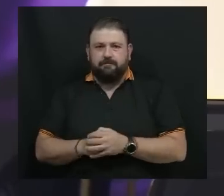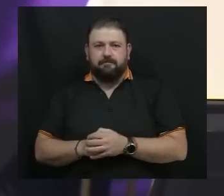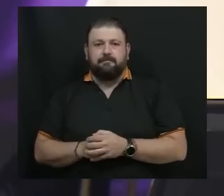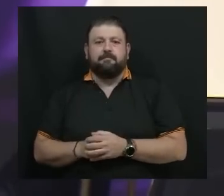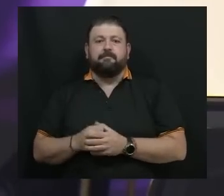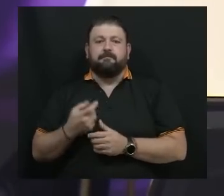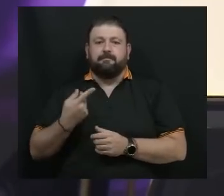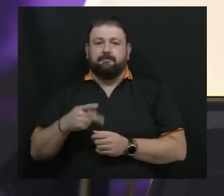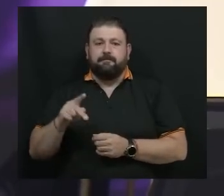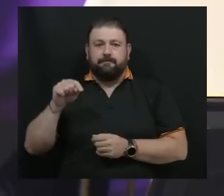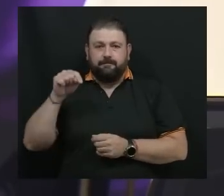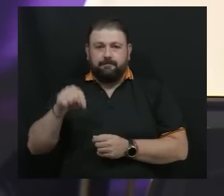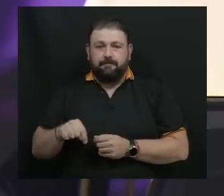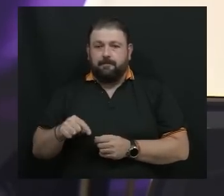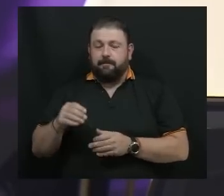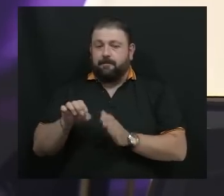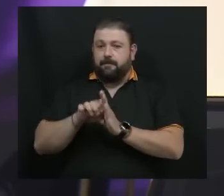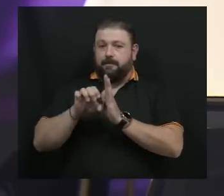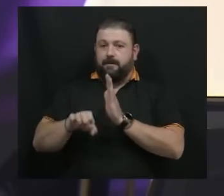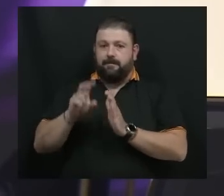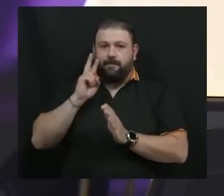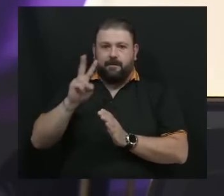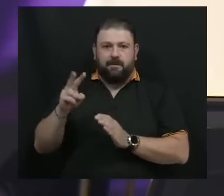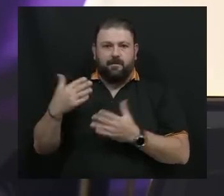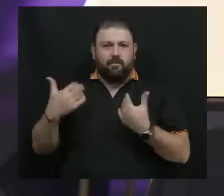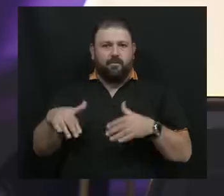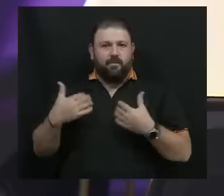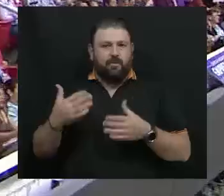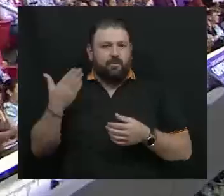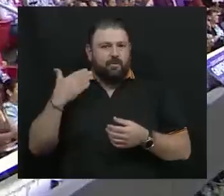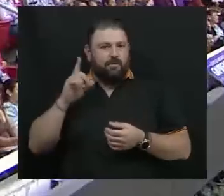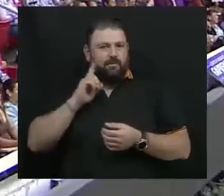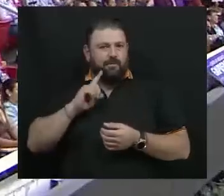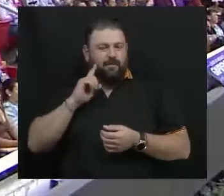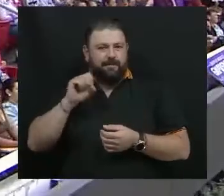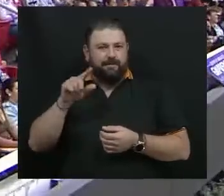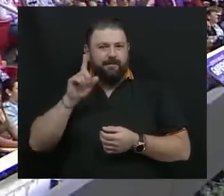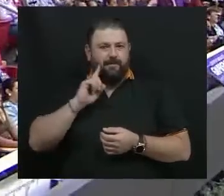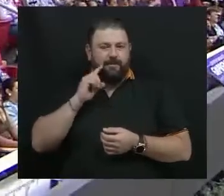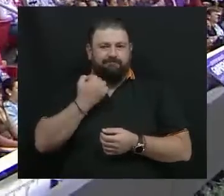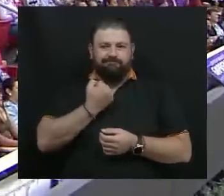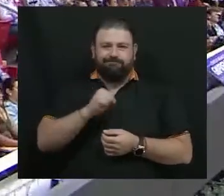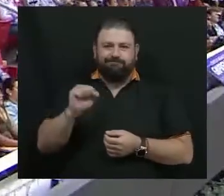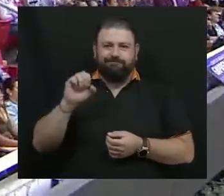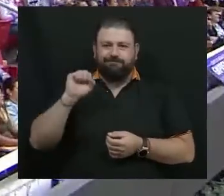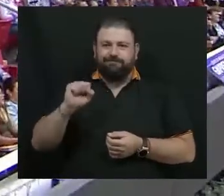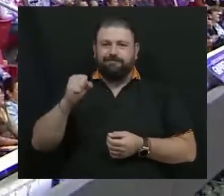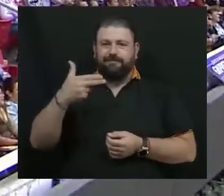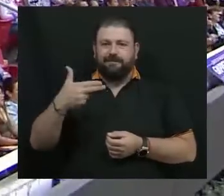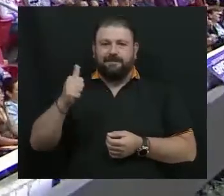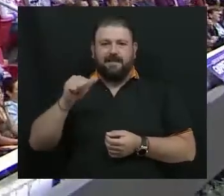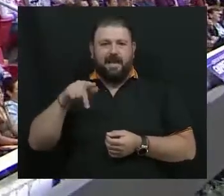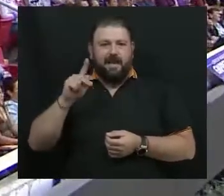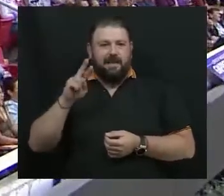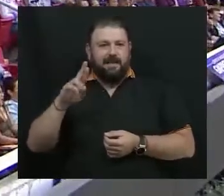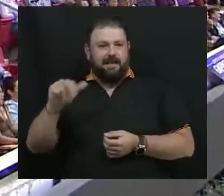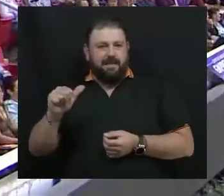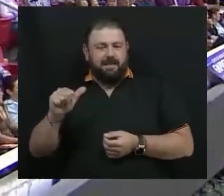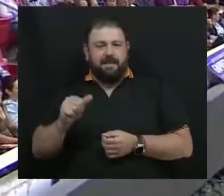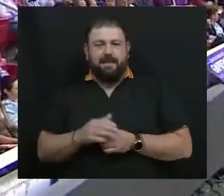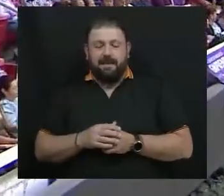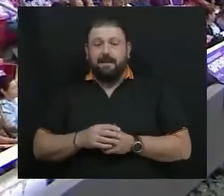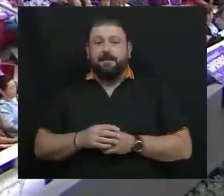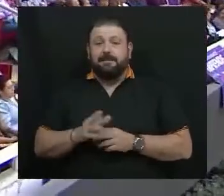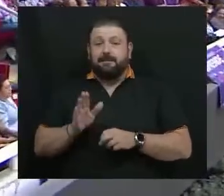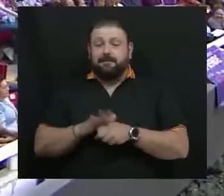estos días muy mencionada Shakira, ¿sí o no? Recuerden que las mujeres ya no qué, ya no lloran, sino qué.